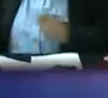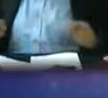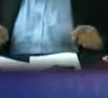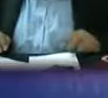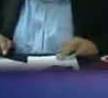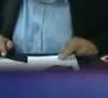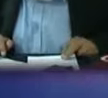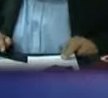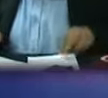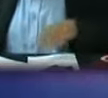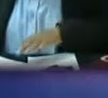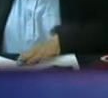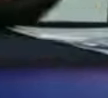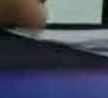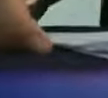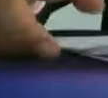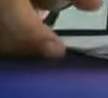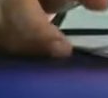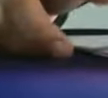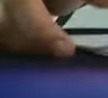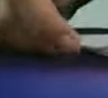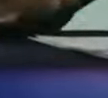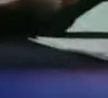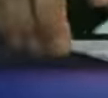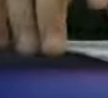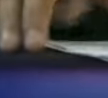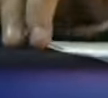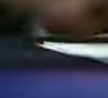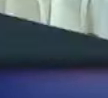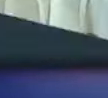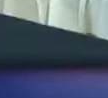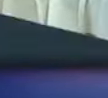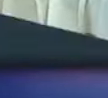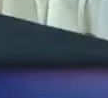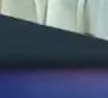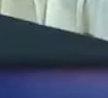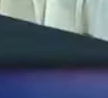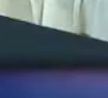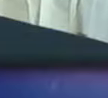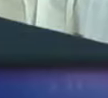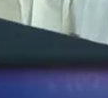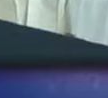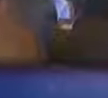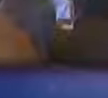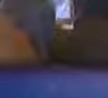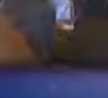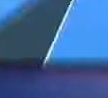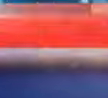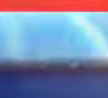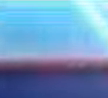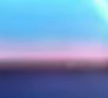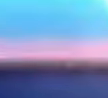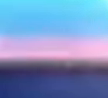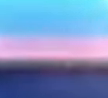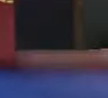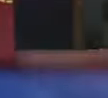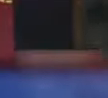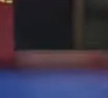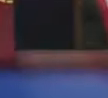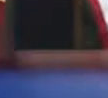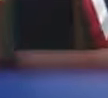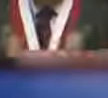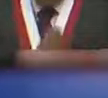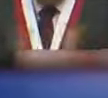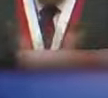Frente Unitario de Trabajadores anunciaron que no apoyarán a Lenín Moreno y condicionan respaldo a Guillermo Lasso. En